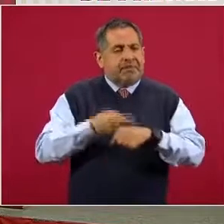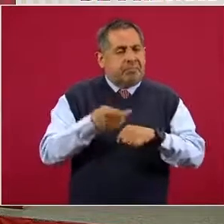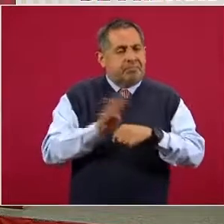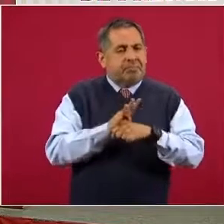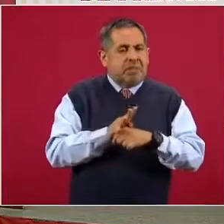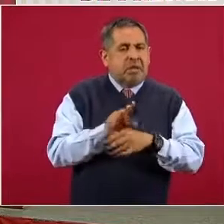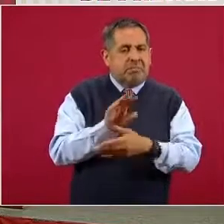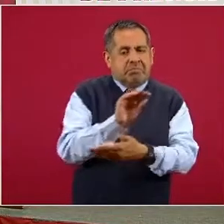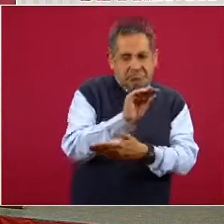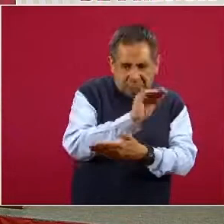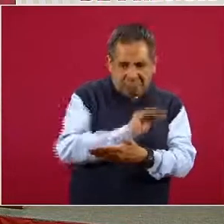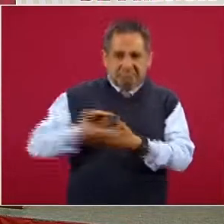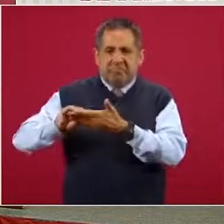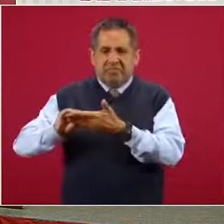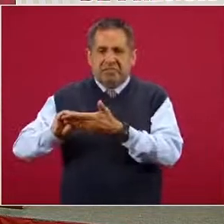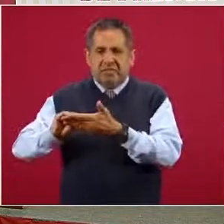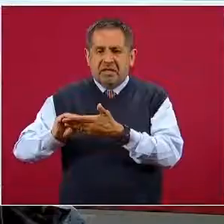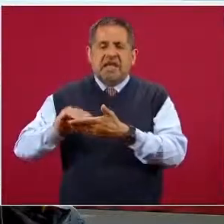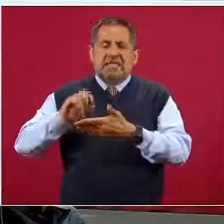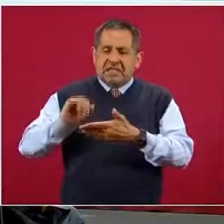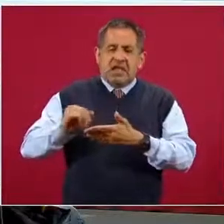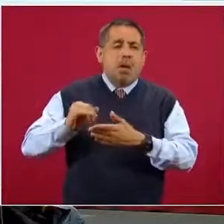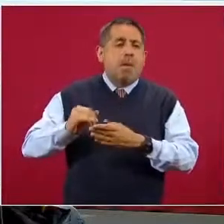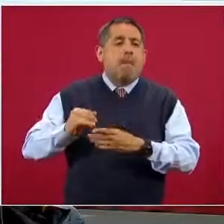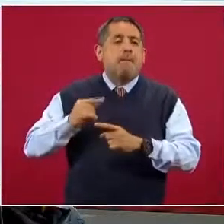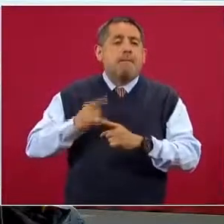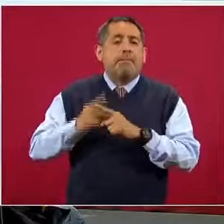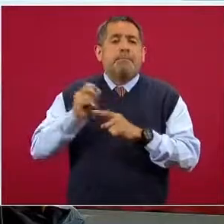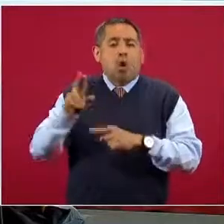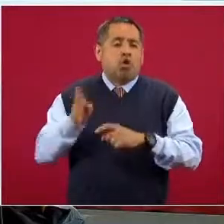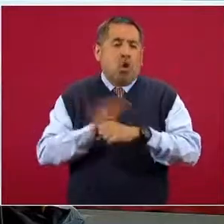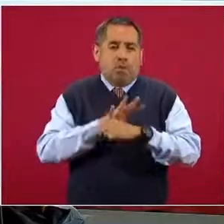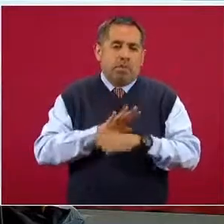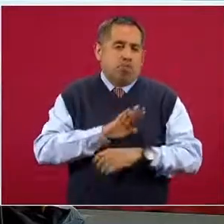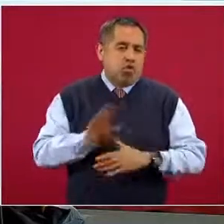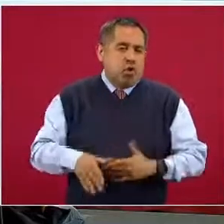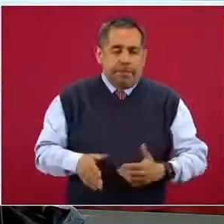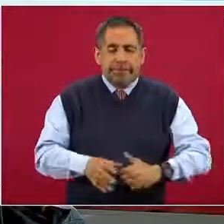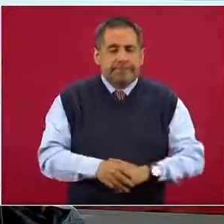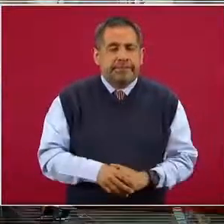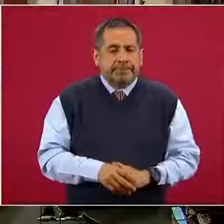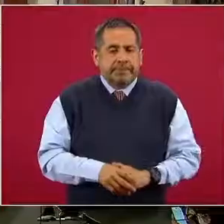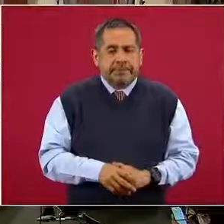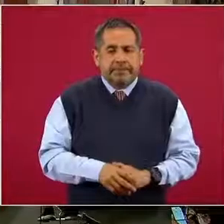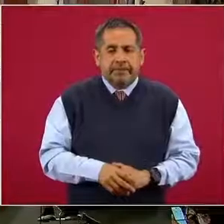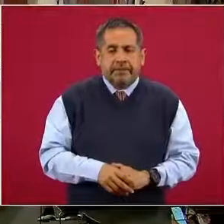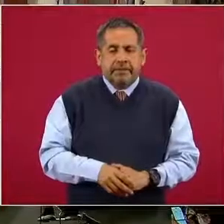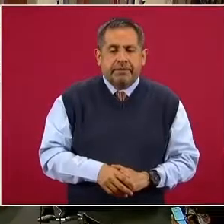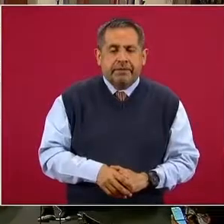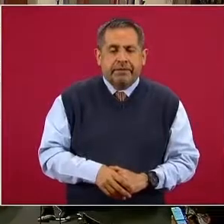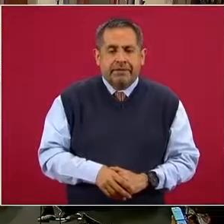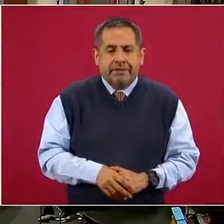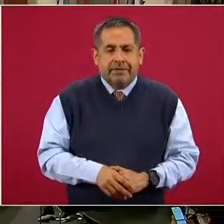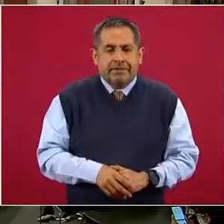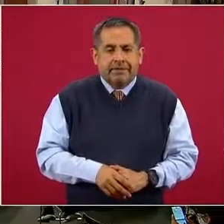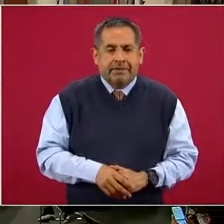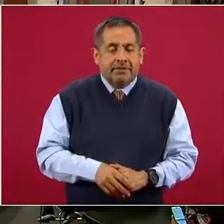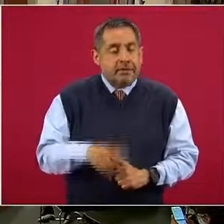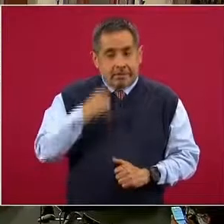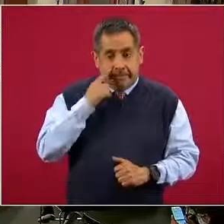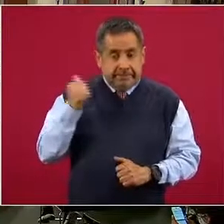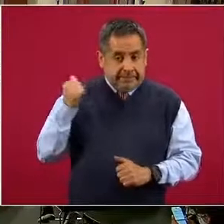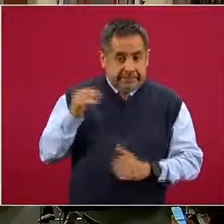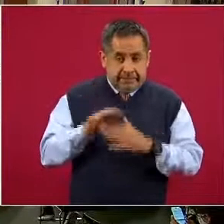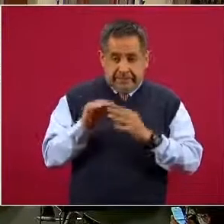un caso confirmado de COVID-19. Veamos la siguiente diapositiva. Bien,